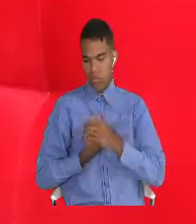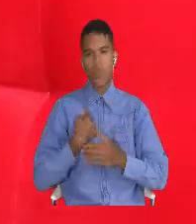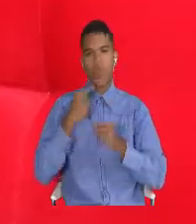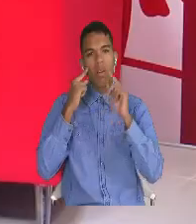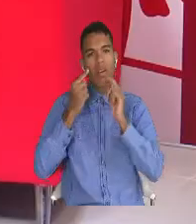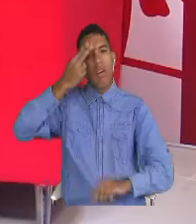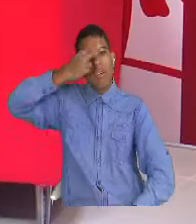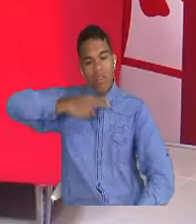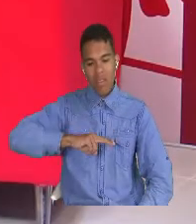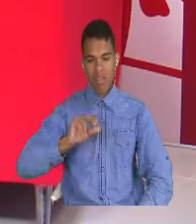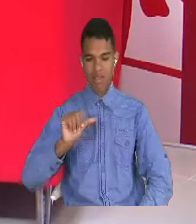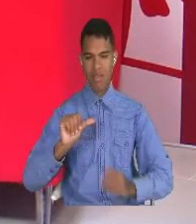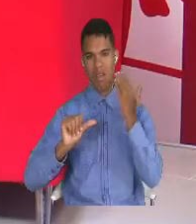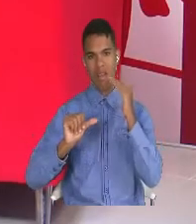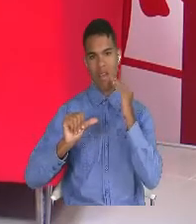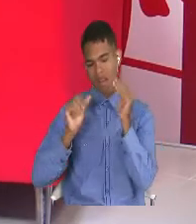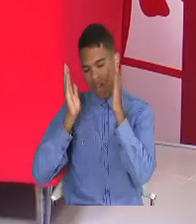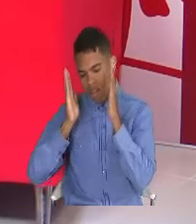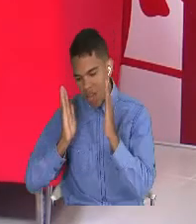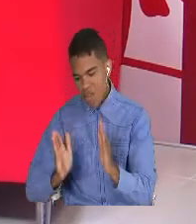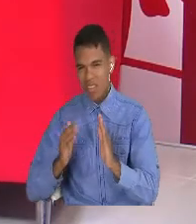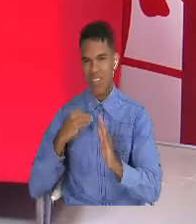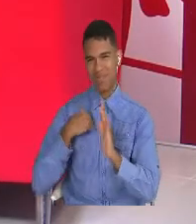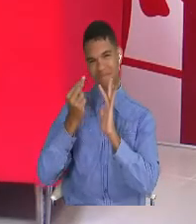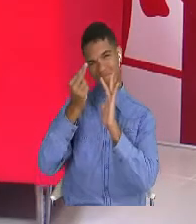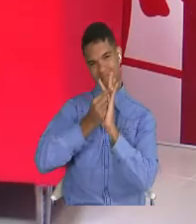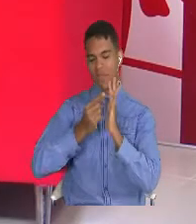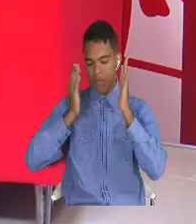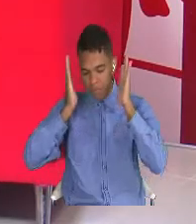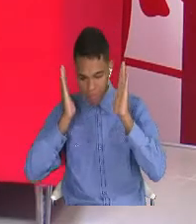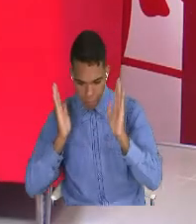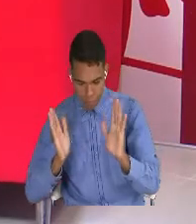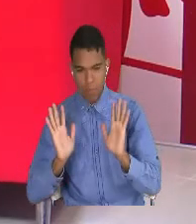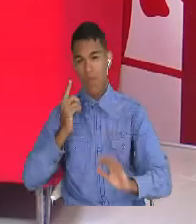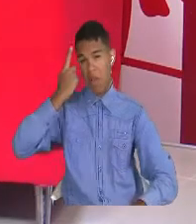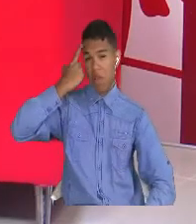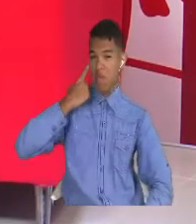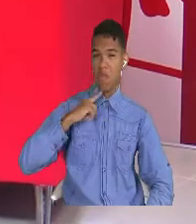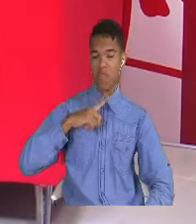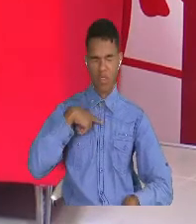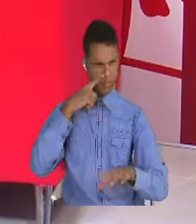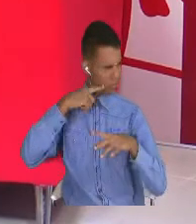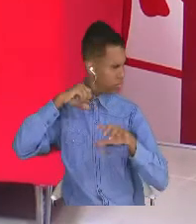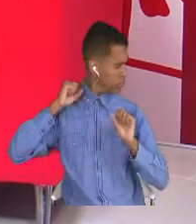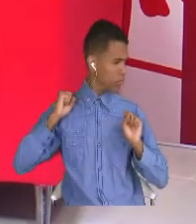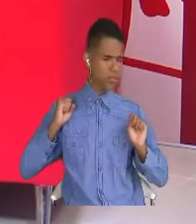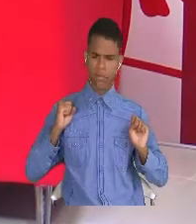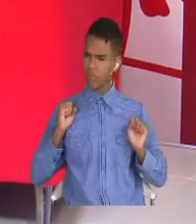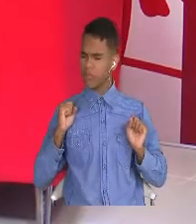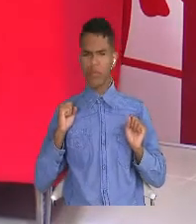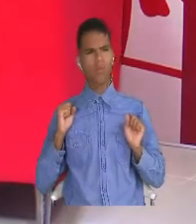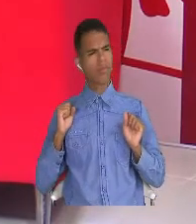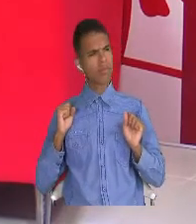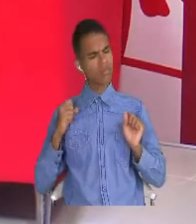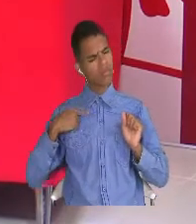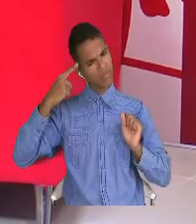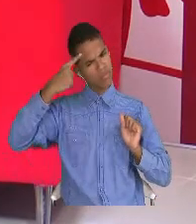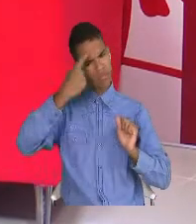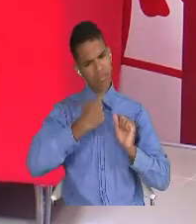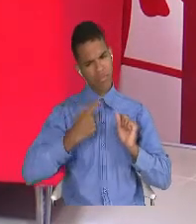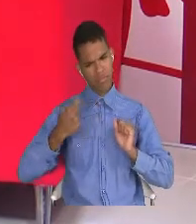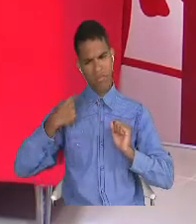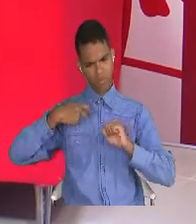hija y a mi pareja. Un día me levanté y dije, no, yo puedo formar mi empresa, yo puedo